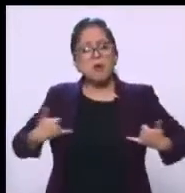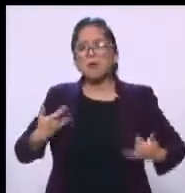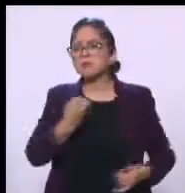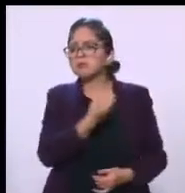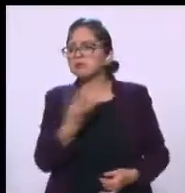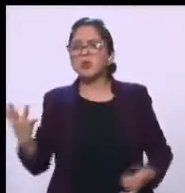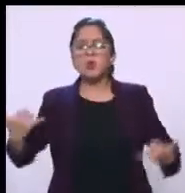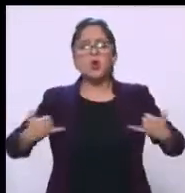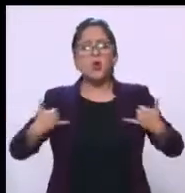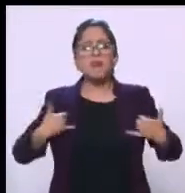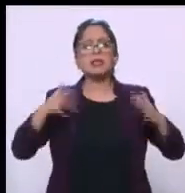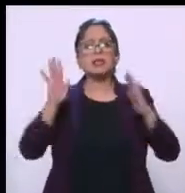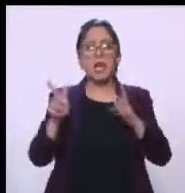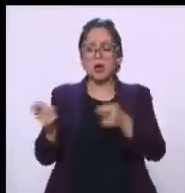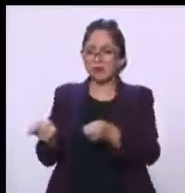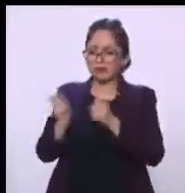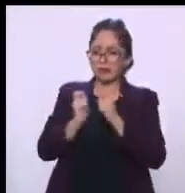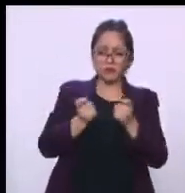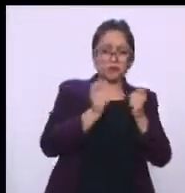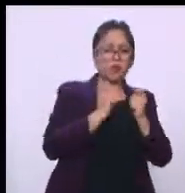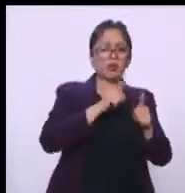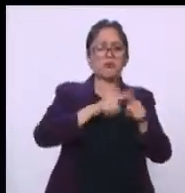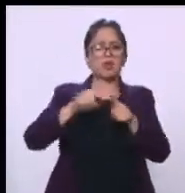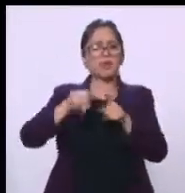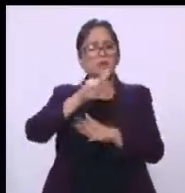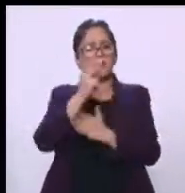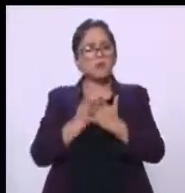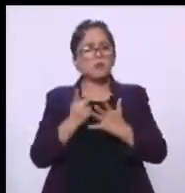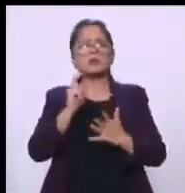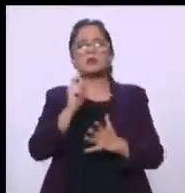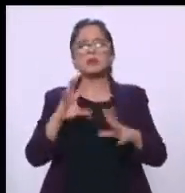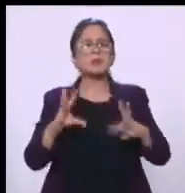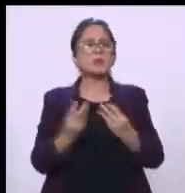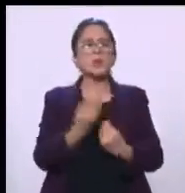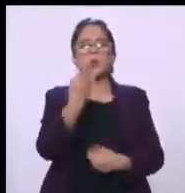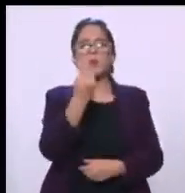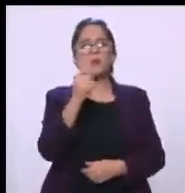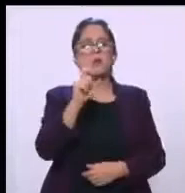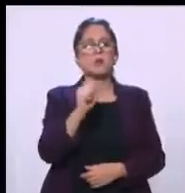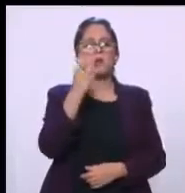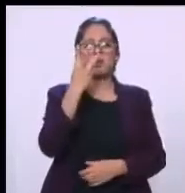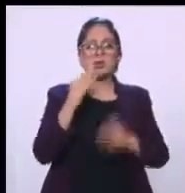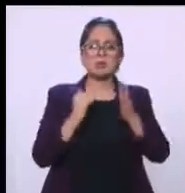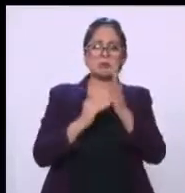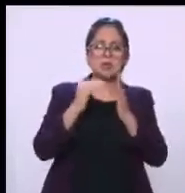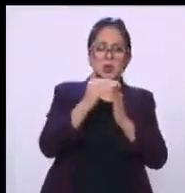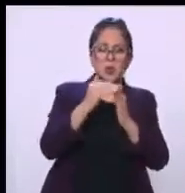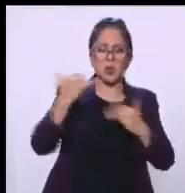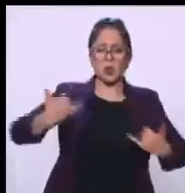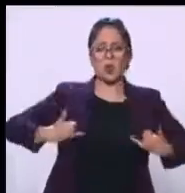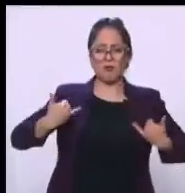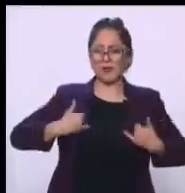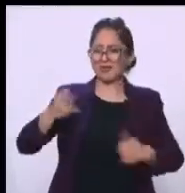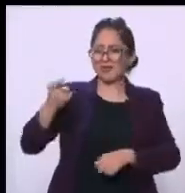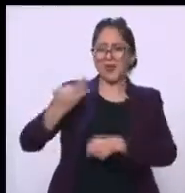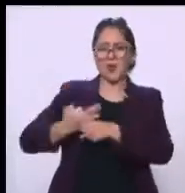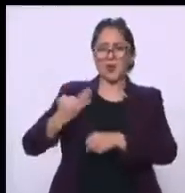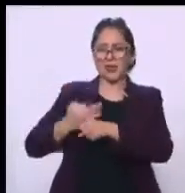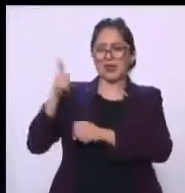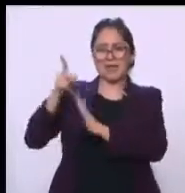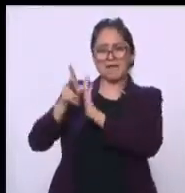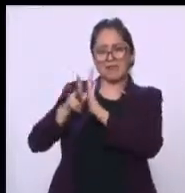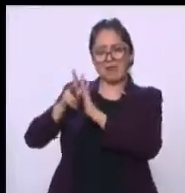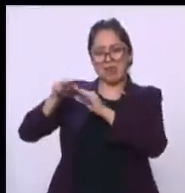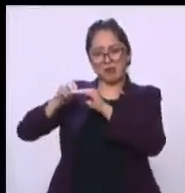que están accediendo a programas sociales. Alrededor de 9.3 millones de jóvenes, ya lo comentaban en el